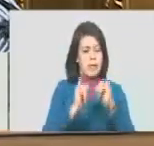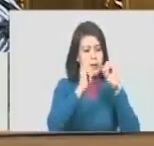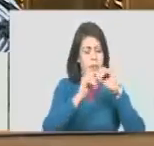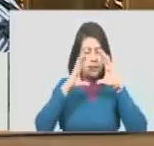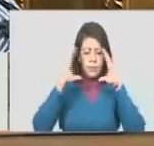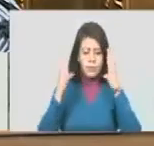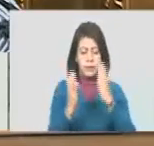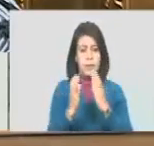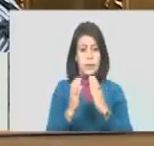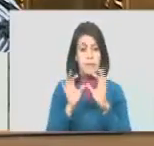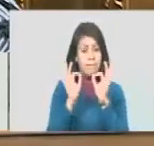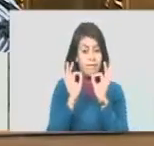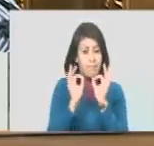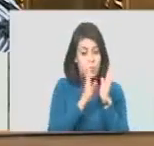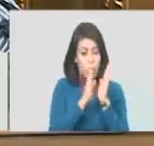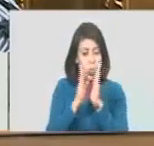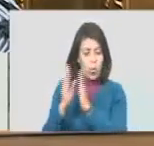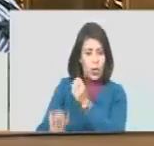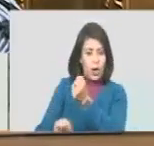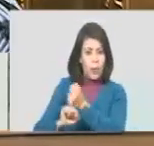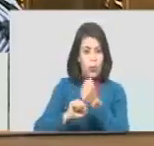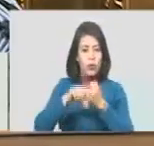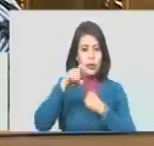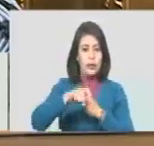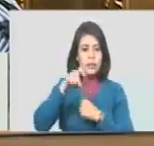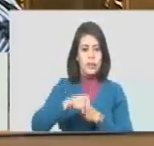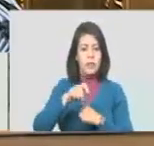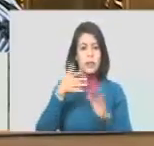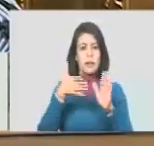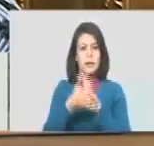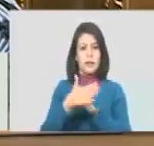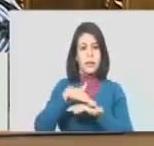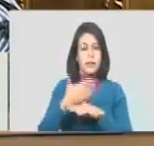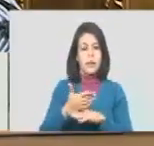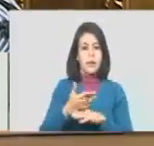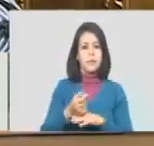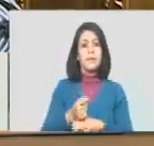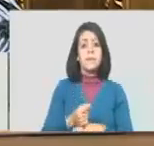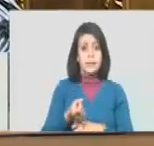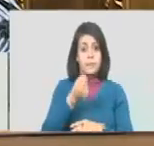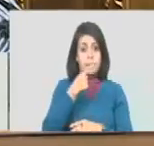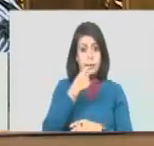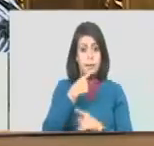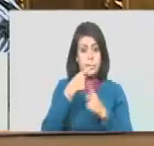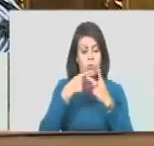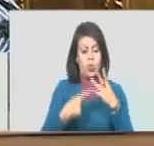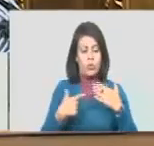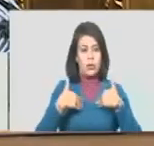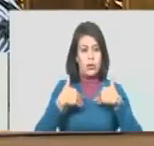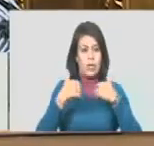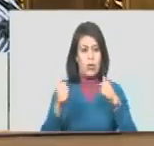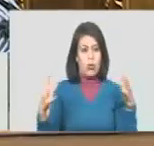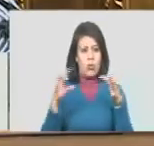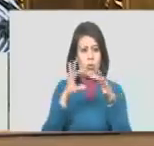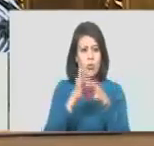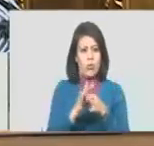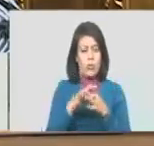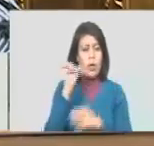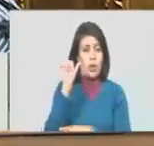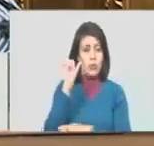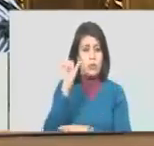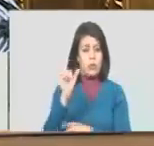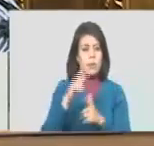abordaje multidisciplinario que así lo amerite. En cuanto a tratamientos de las condiciones médicas asociadas al